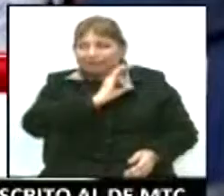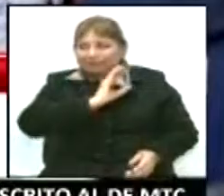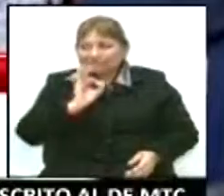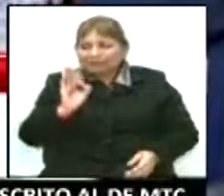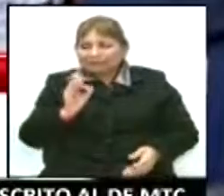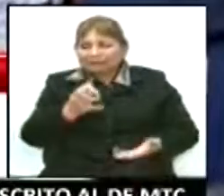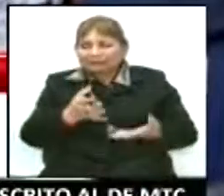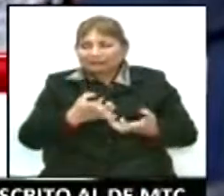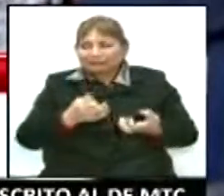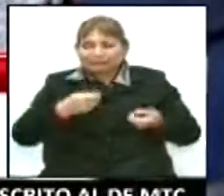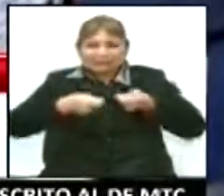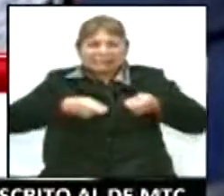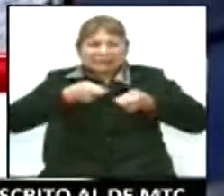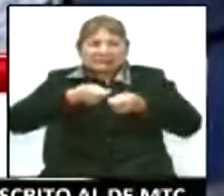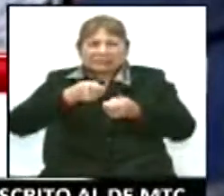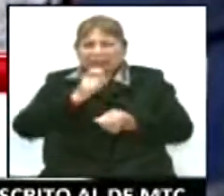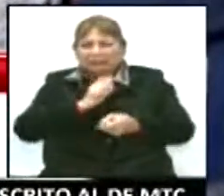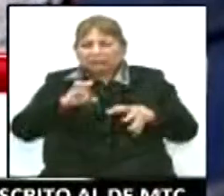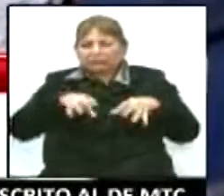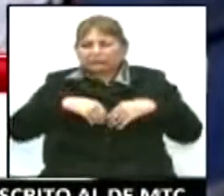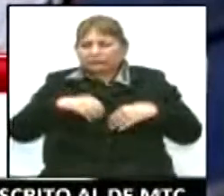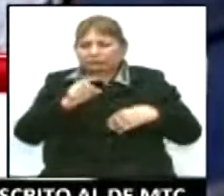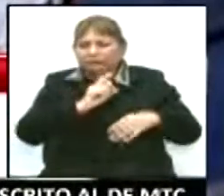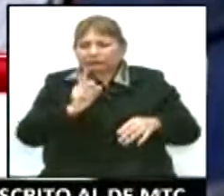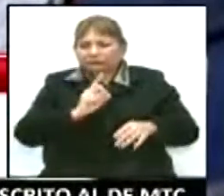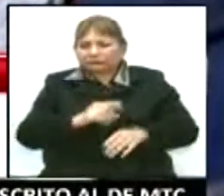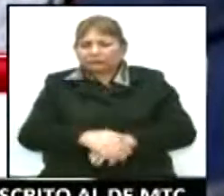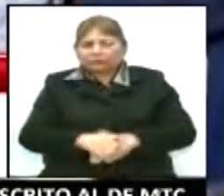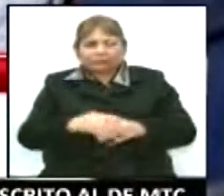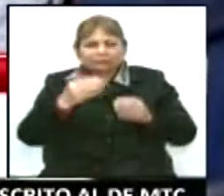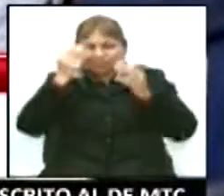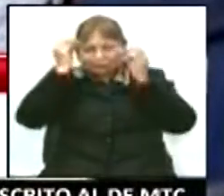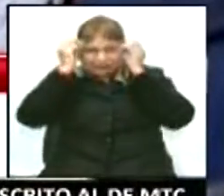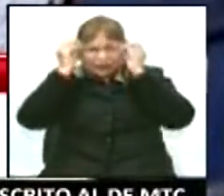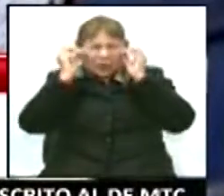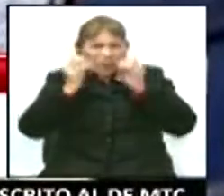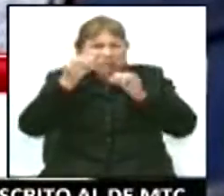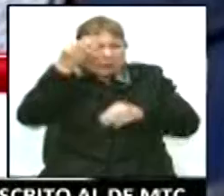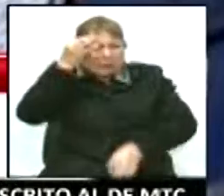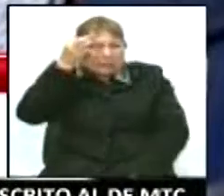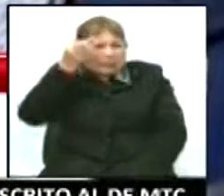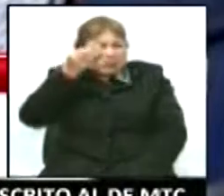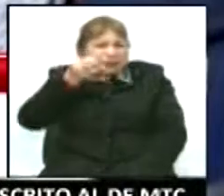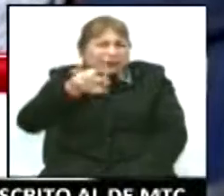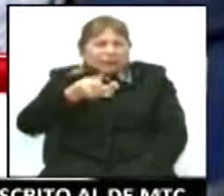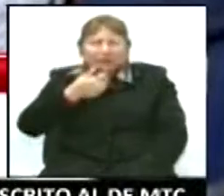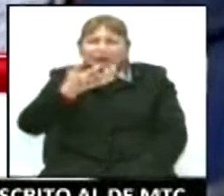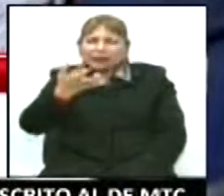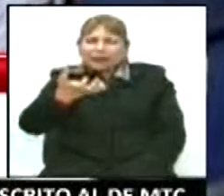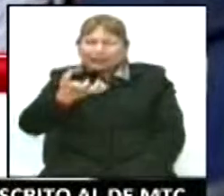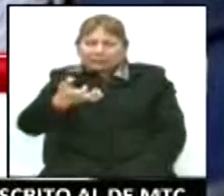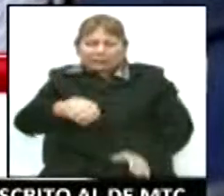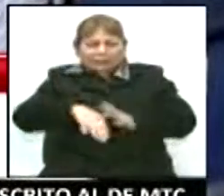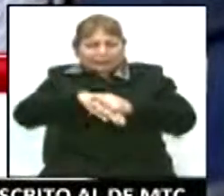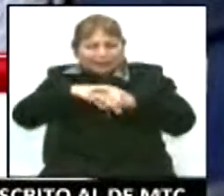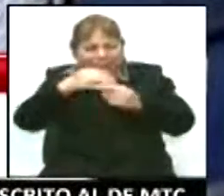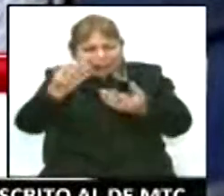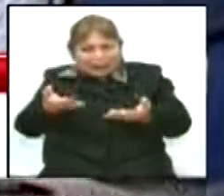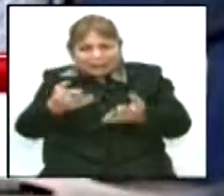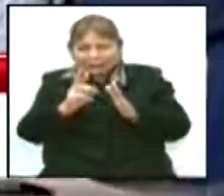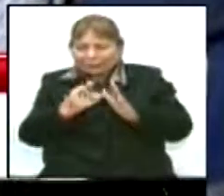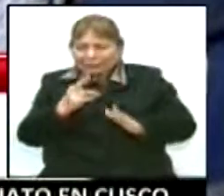queriendo hacer resistencia ni no quiere aprobar. O sea, eso es obvio, que lo que queremos es sacar de una vez esta reforma,